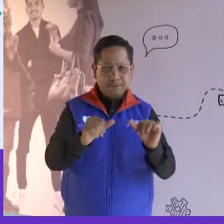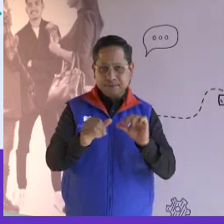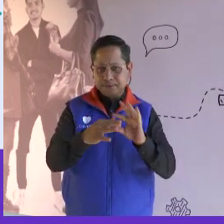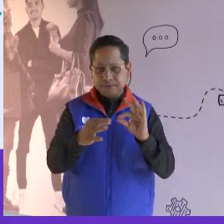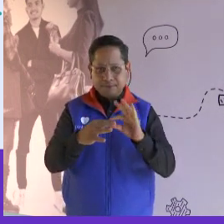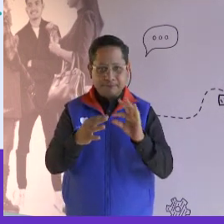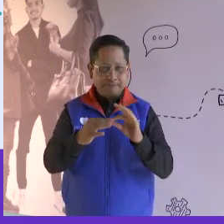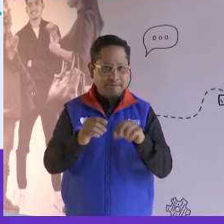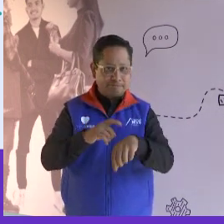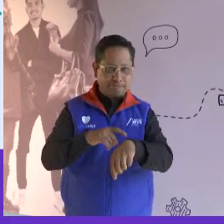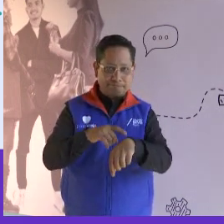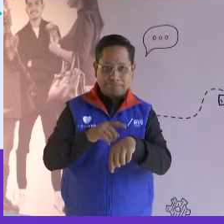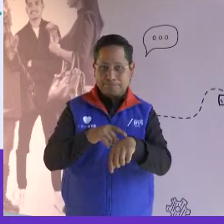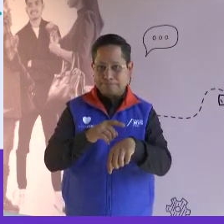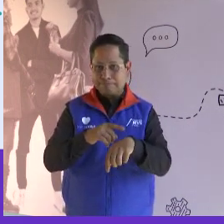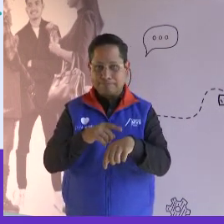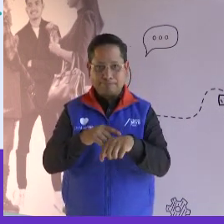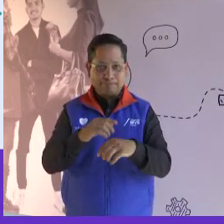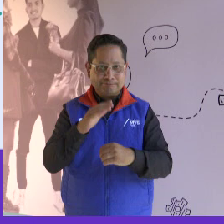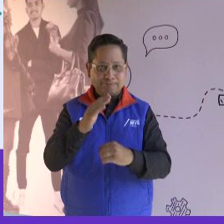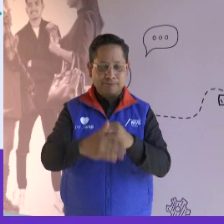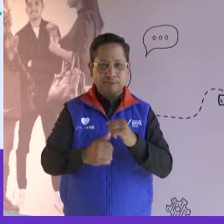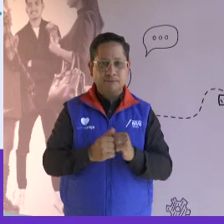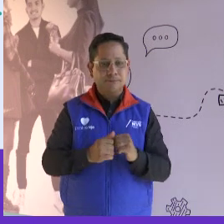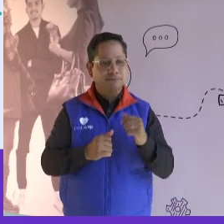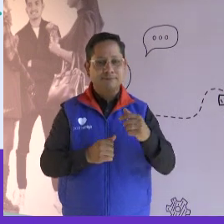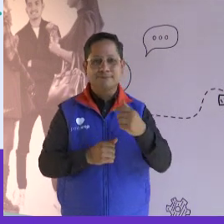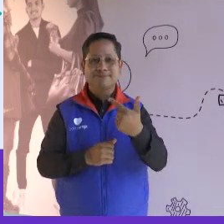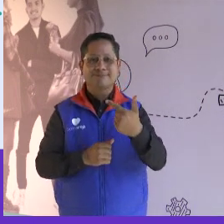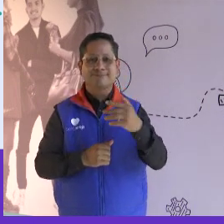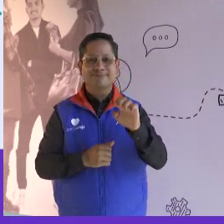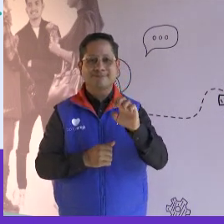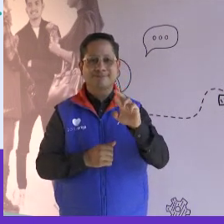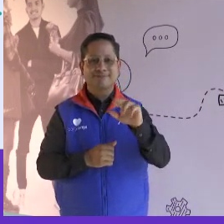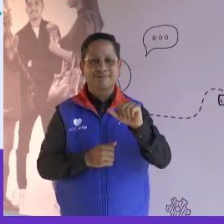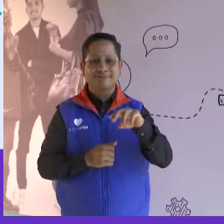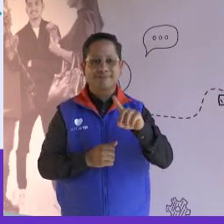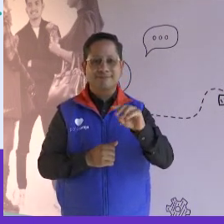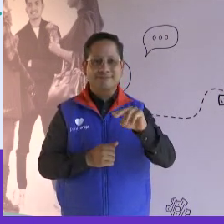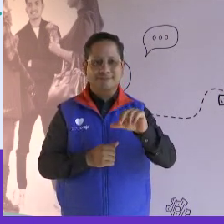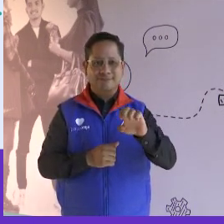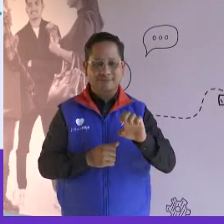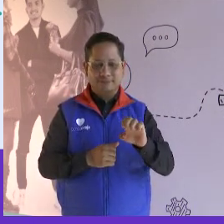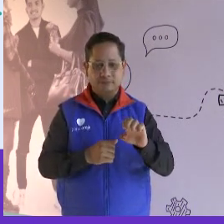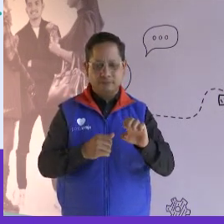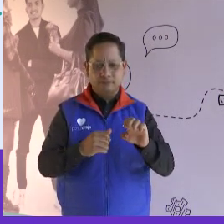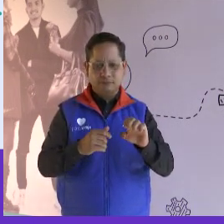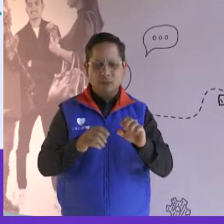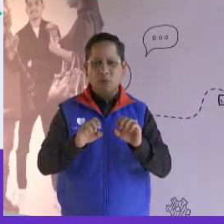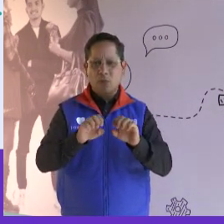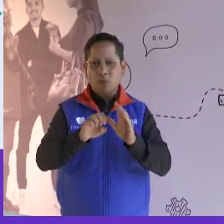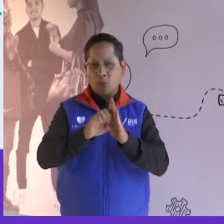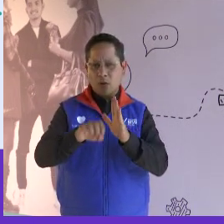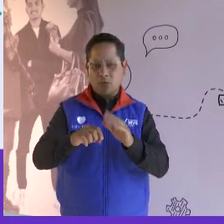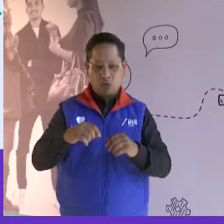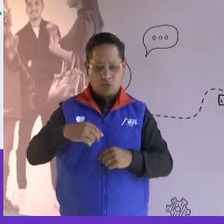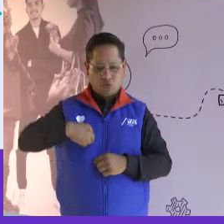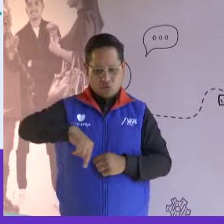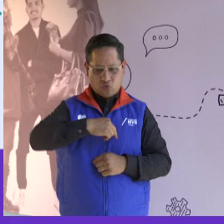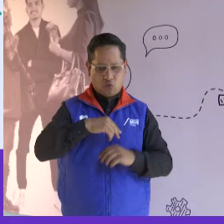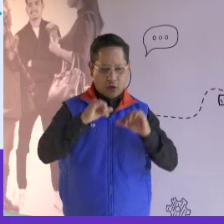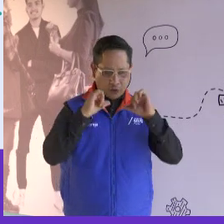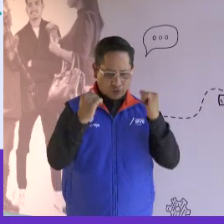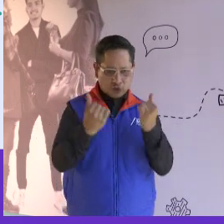conversación. Aquí Geraldine nos pregunta cómo podemos proteger nuestras organizaciones de las redes y